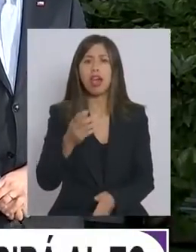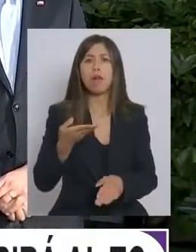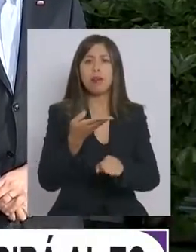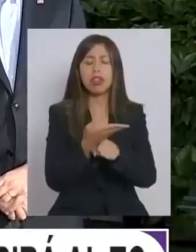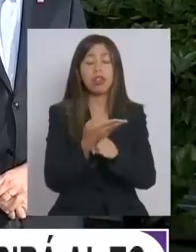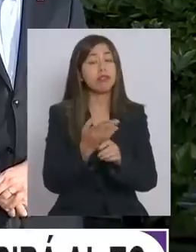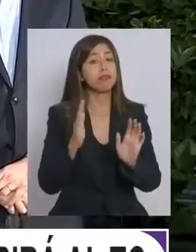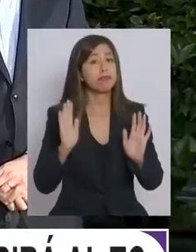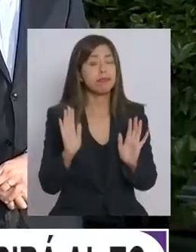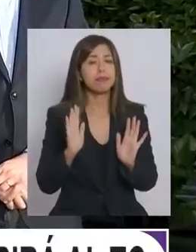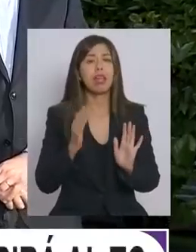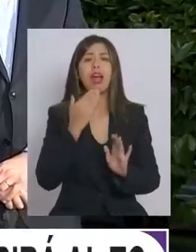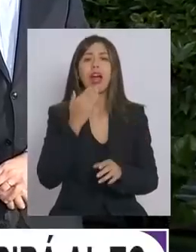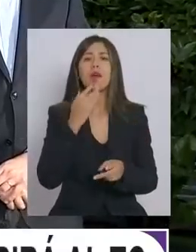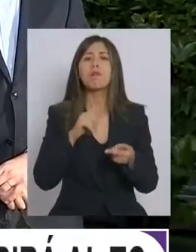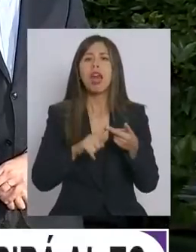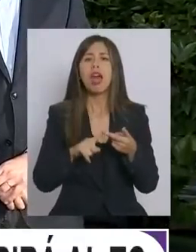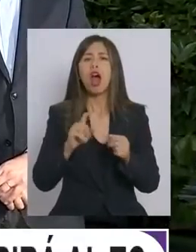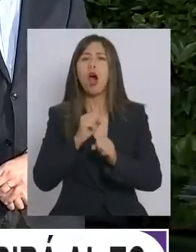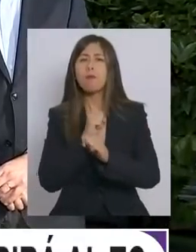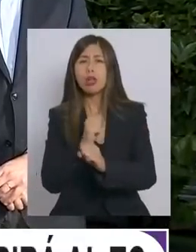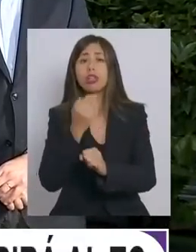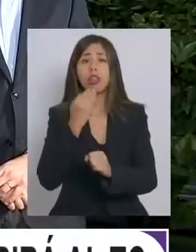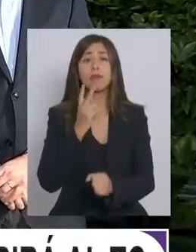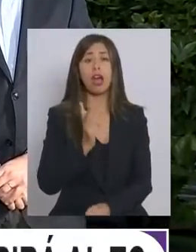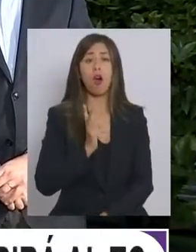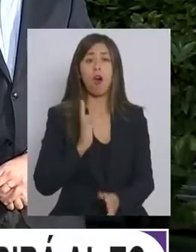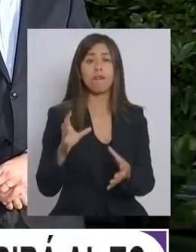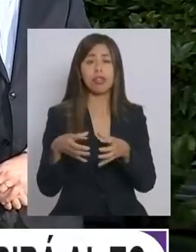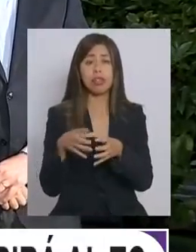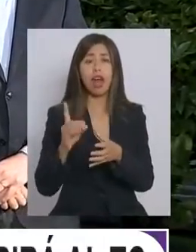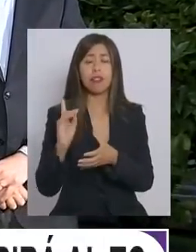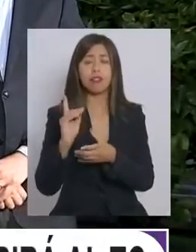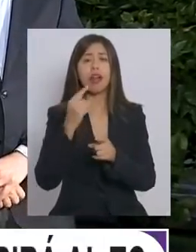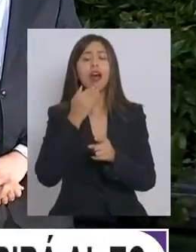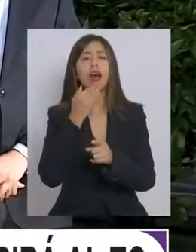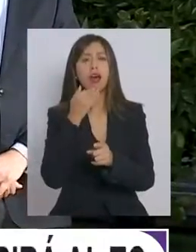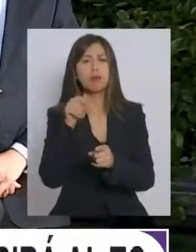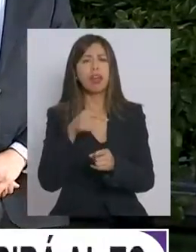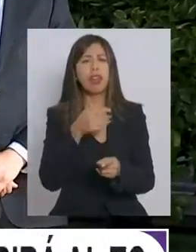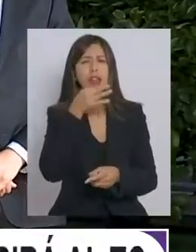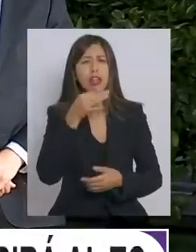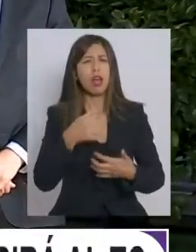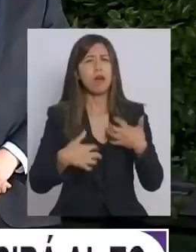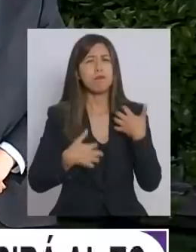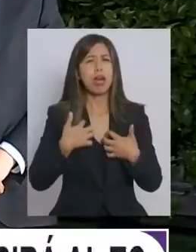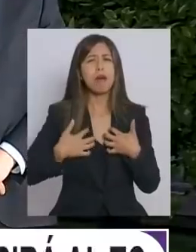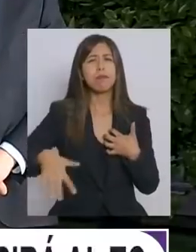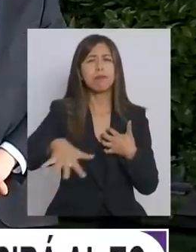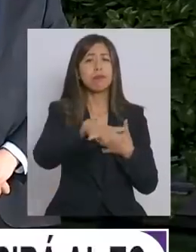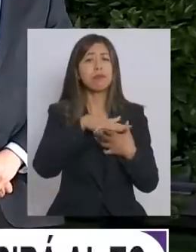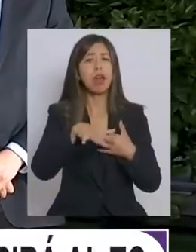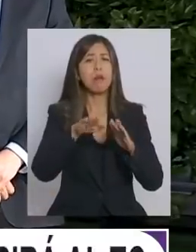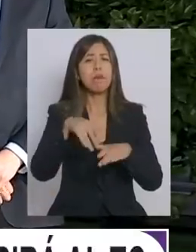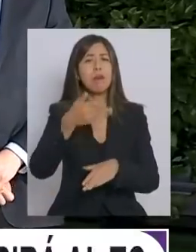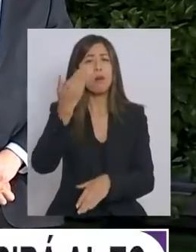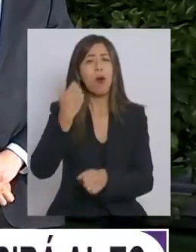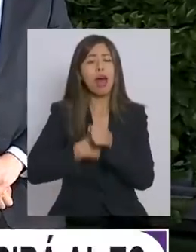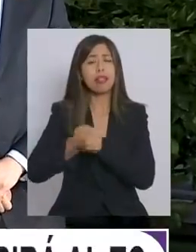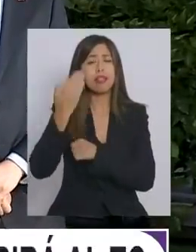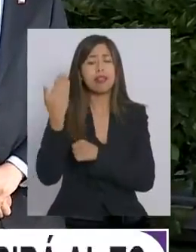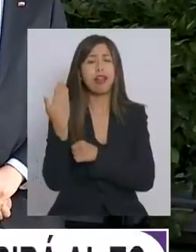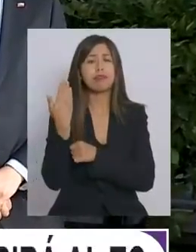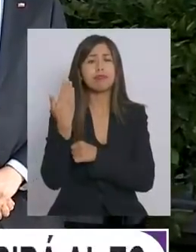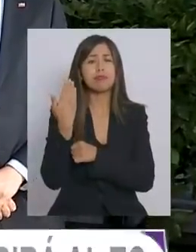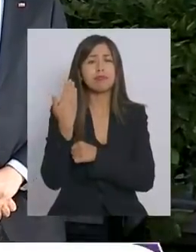solo en la oposición, también en el oficialismo han advertido de que esto podría gatillar un malestar social parecido a un estallido social que vivimos el